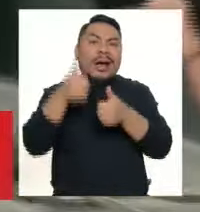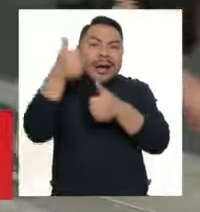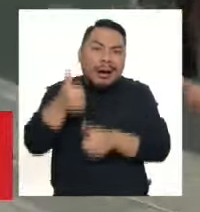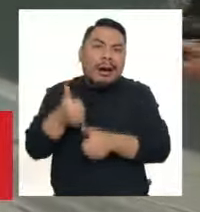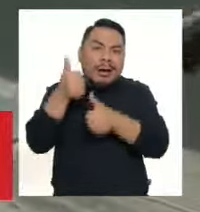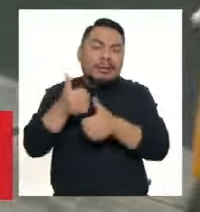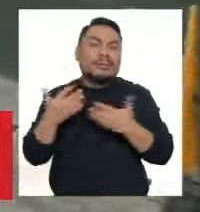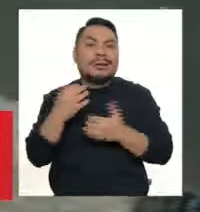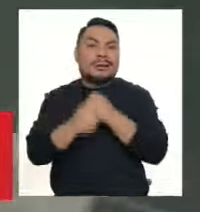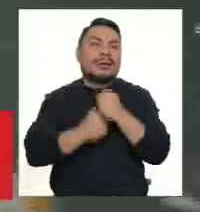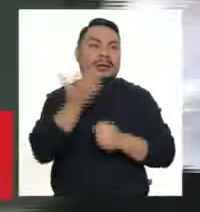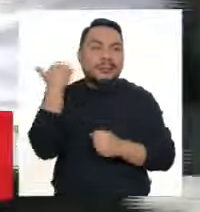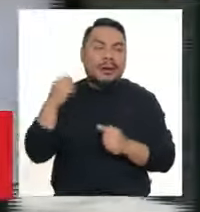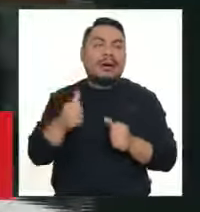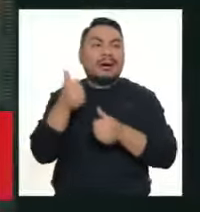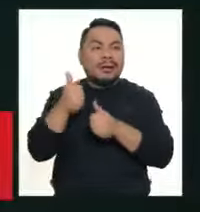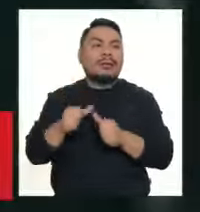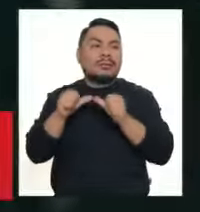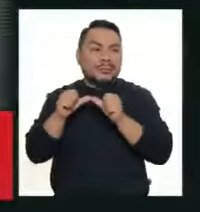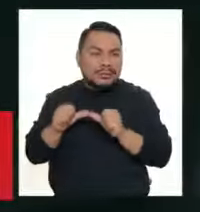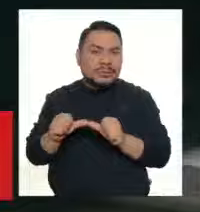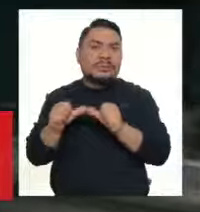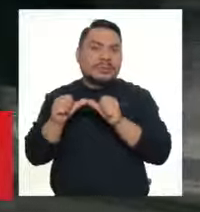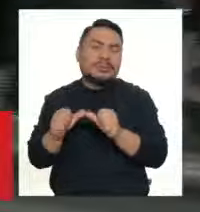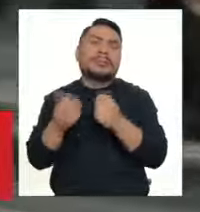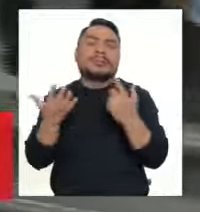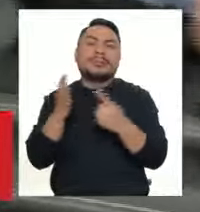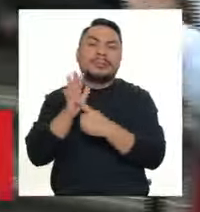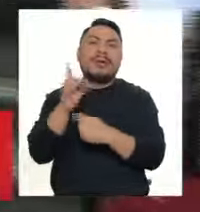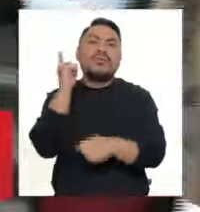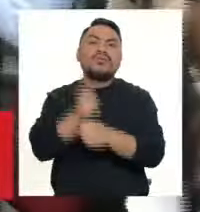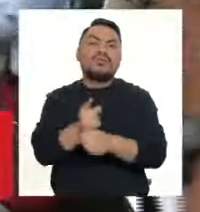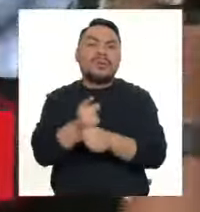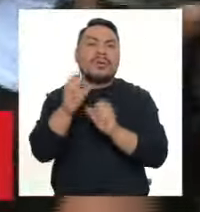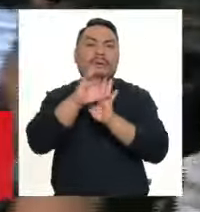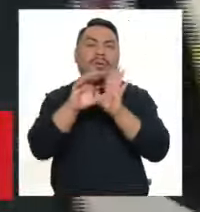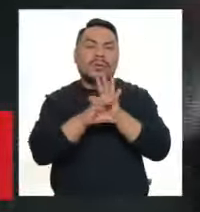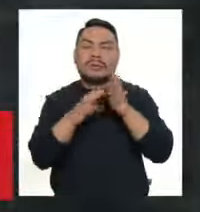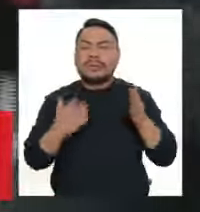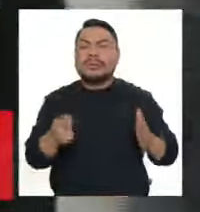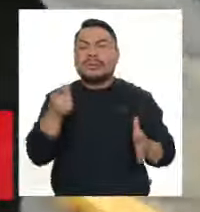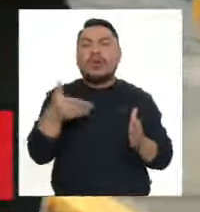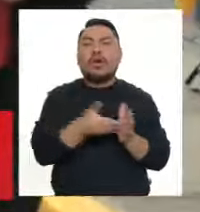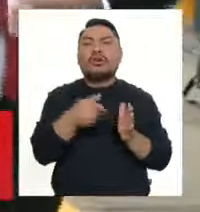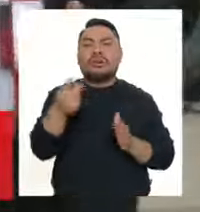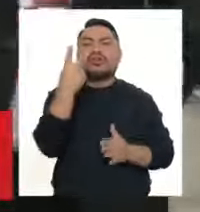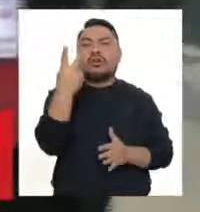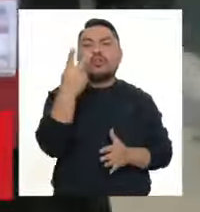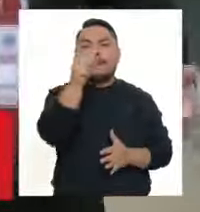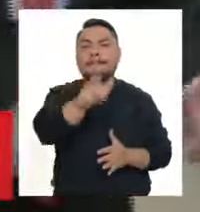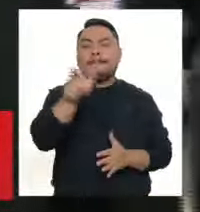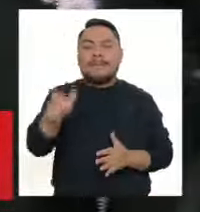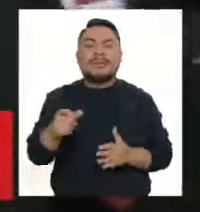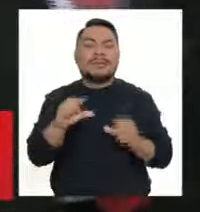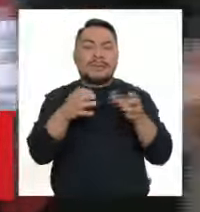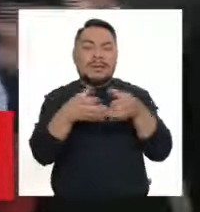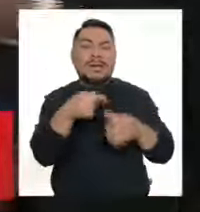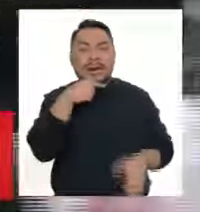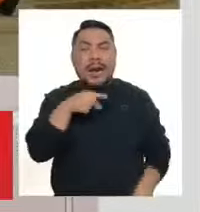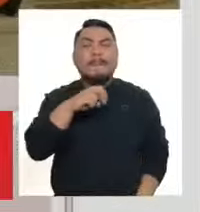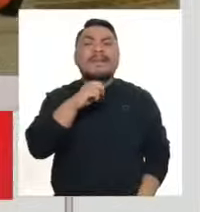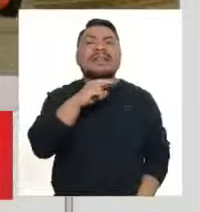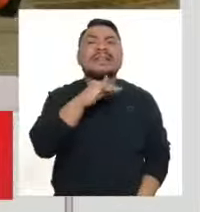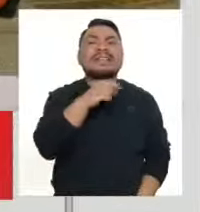agosto del año pasado con la presentación de la denuncia constitucional contra los miembros de la Junta por parte de Patricia